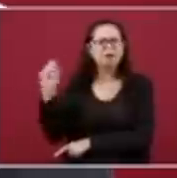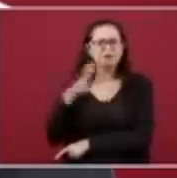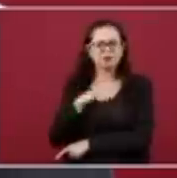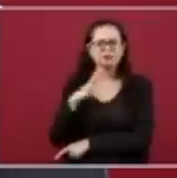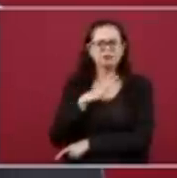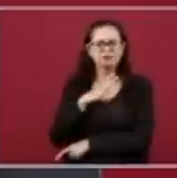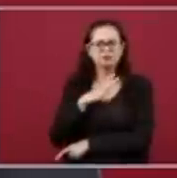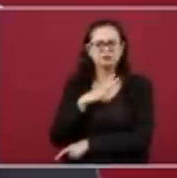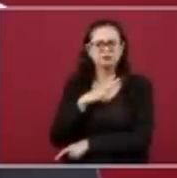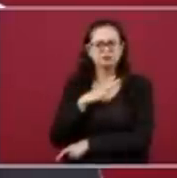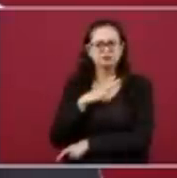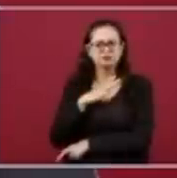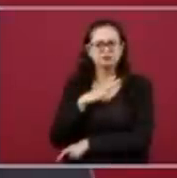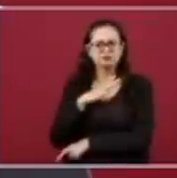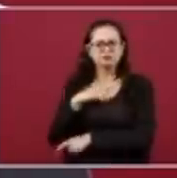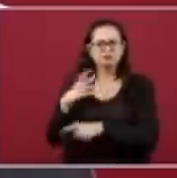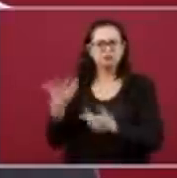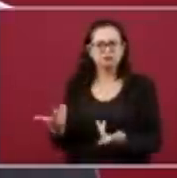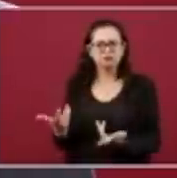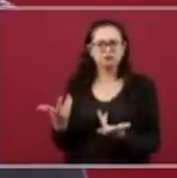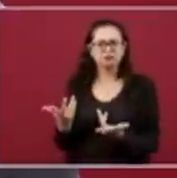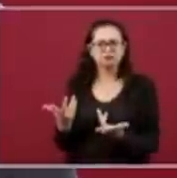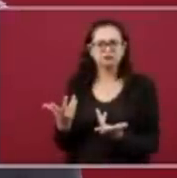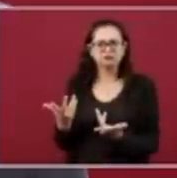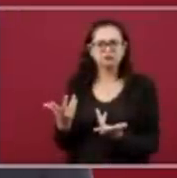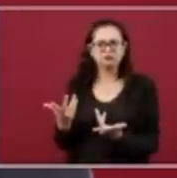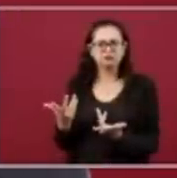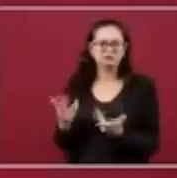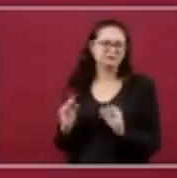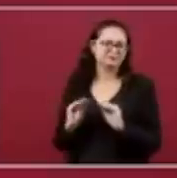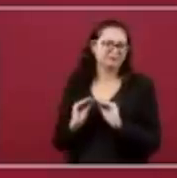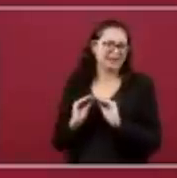que es evidente que no les gusta